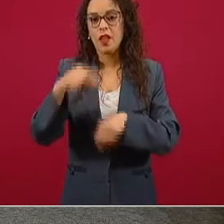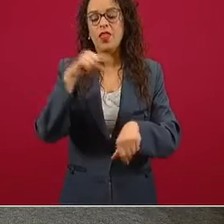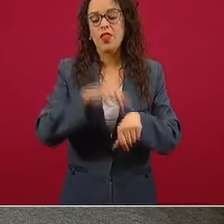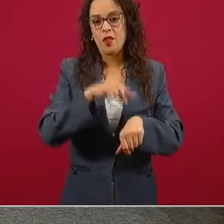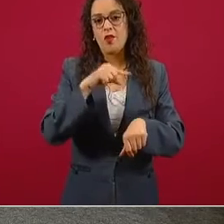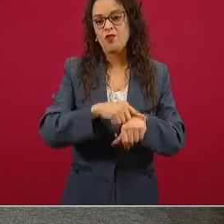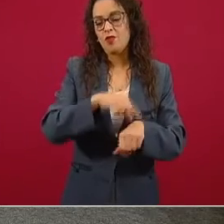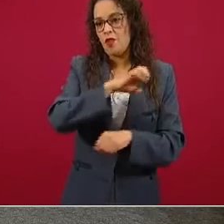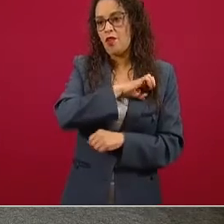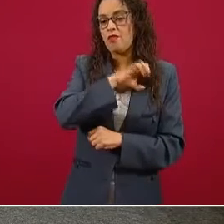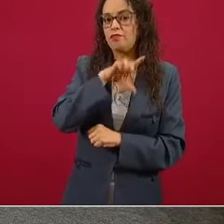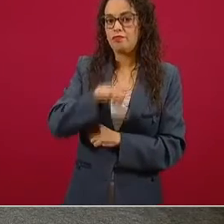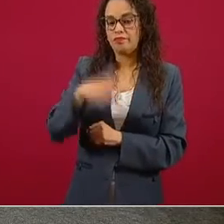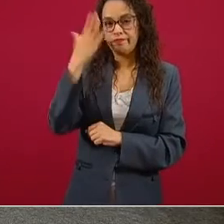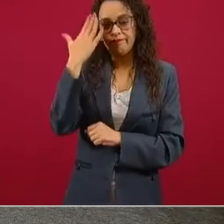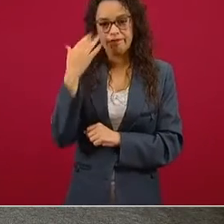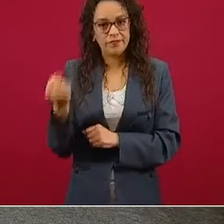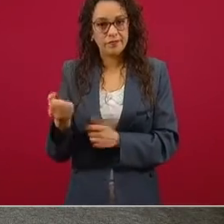de especialistas.